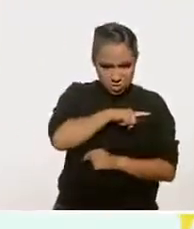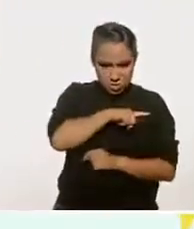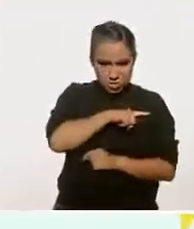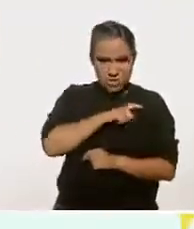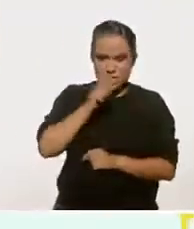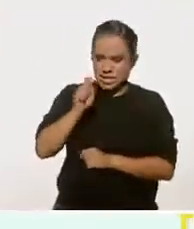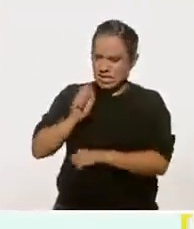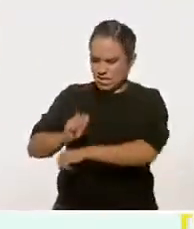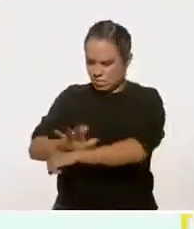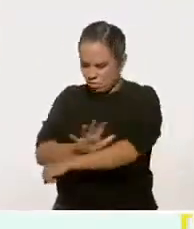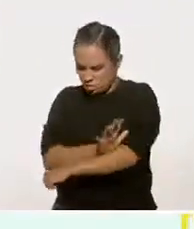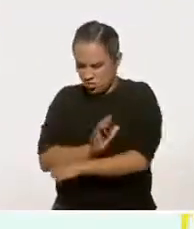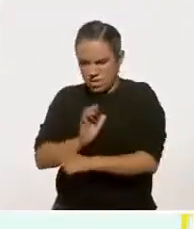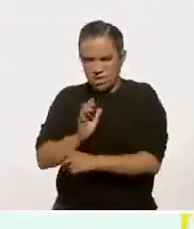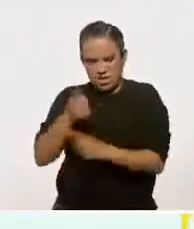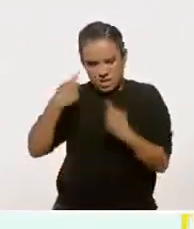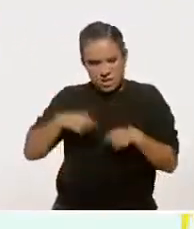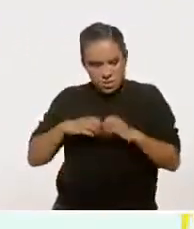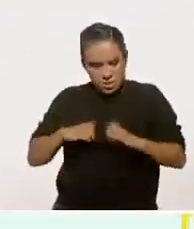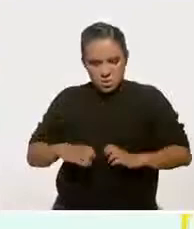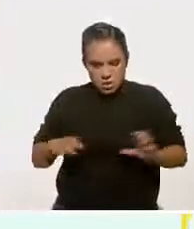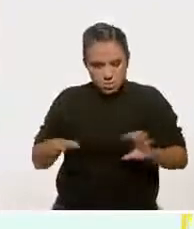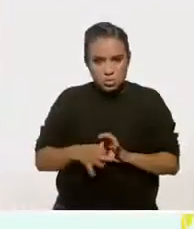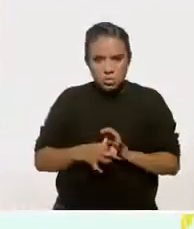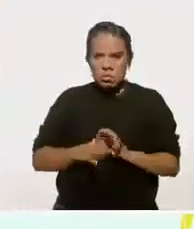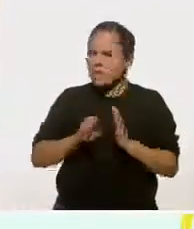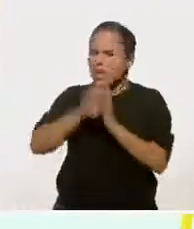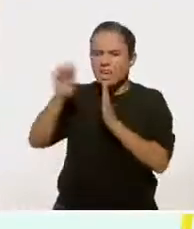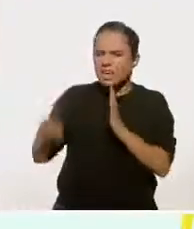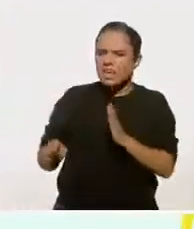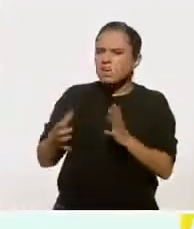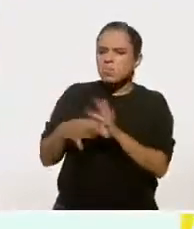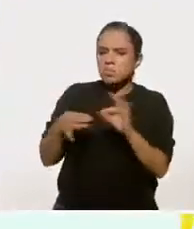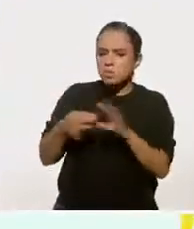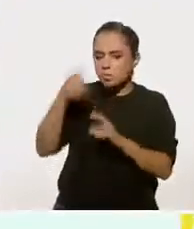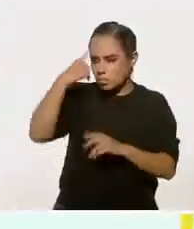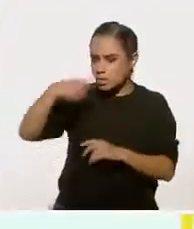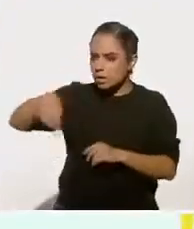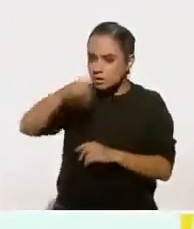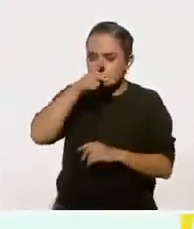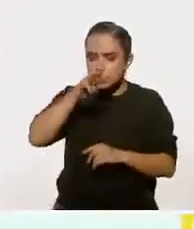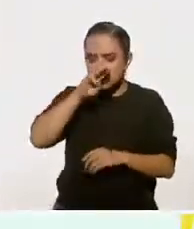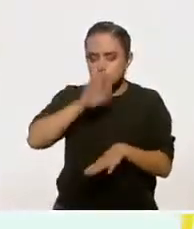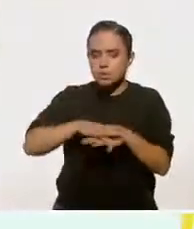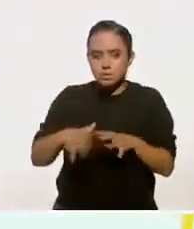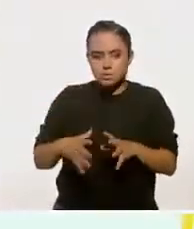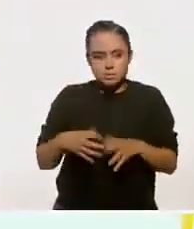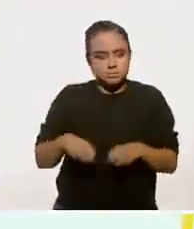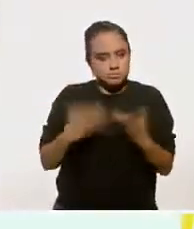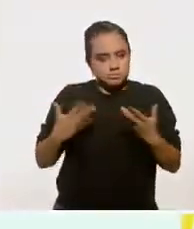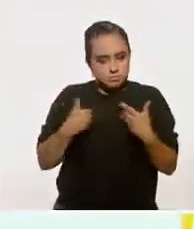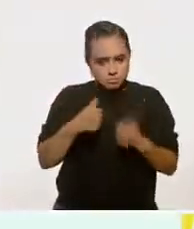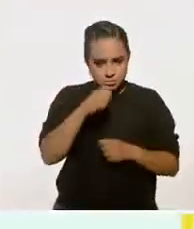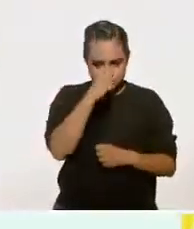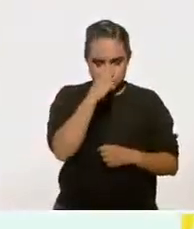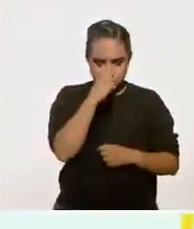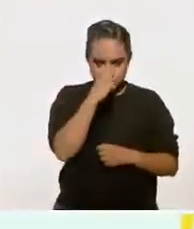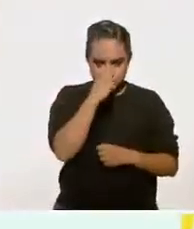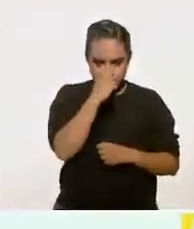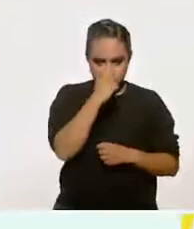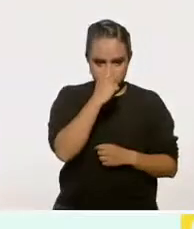todo lo emocional, o sea, ¿nos puedes dar un ejemplo para que nos quede más claro a los papás y las mamás que están viendo? Sí,